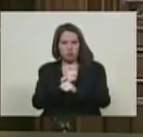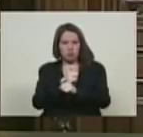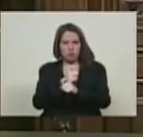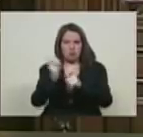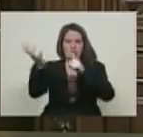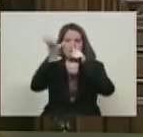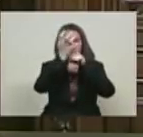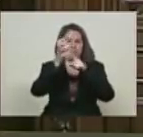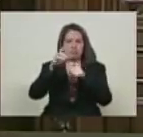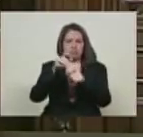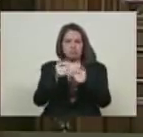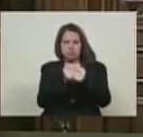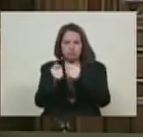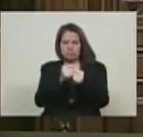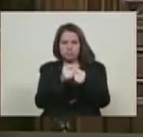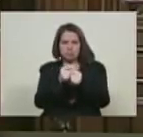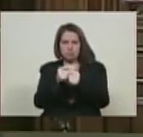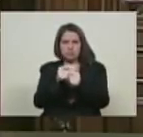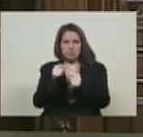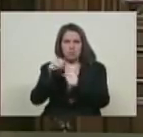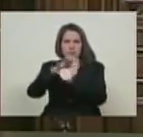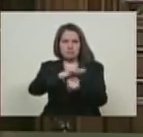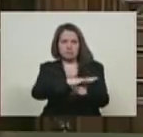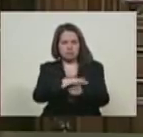pretendió asesinarme,